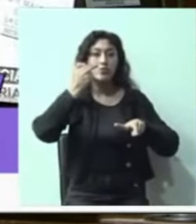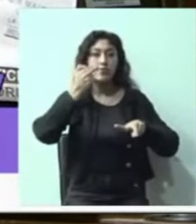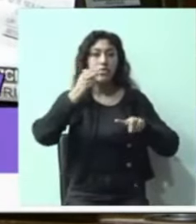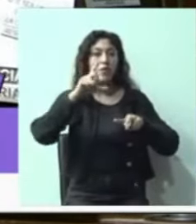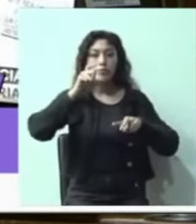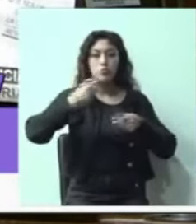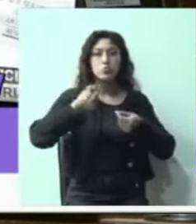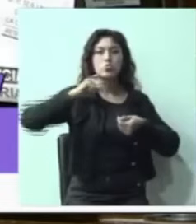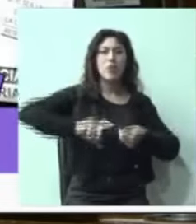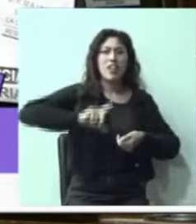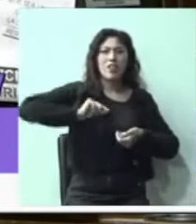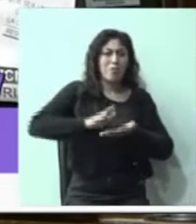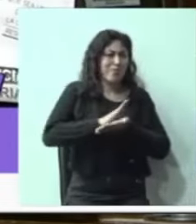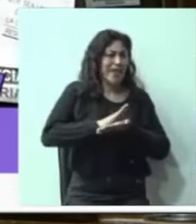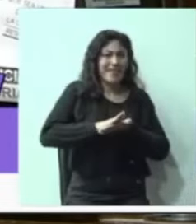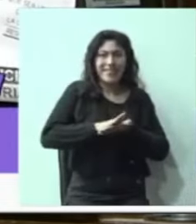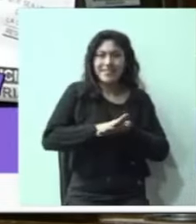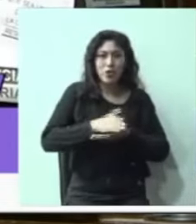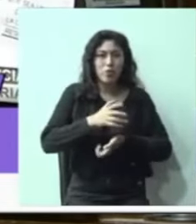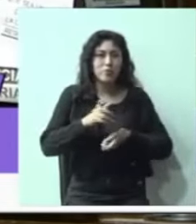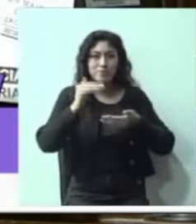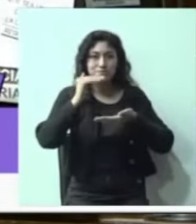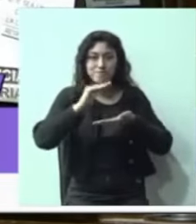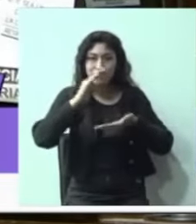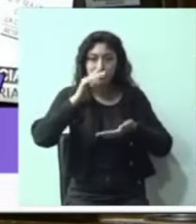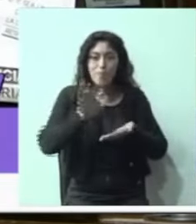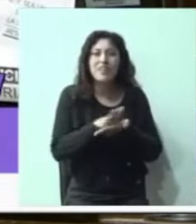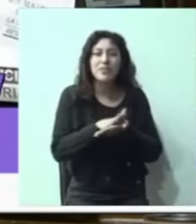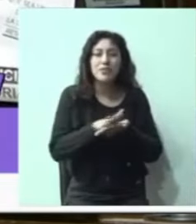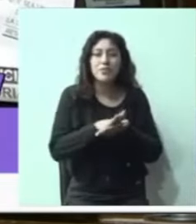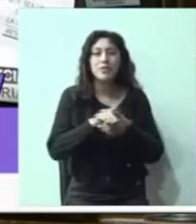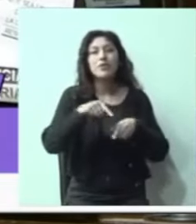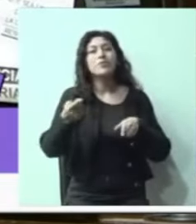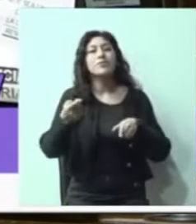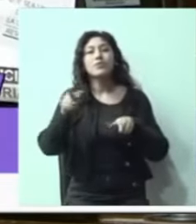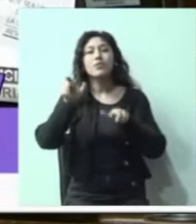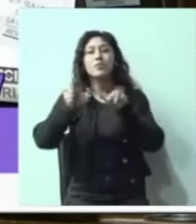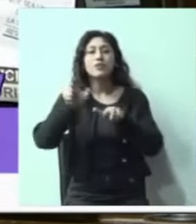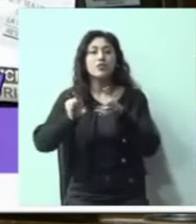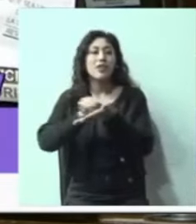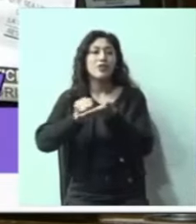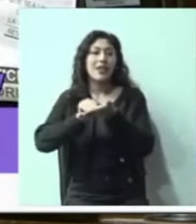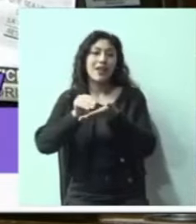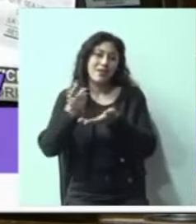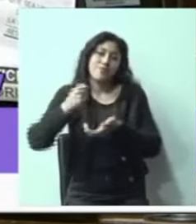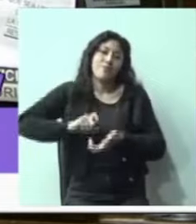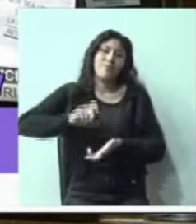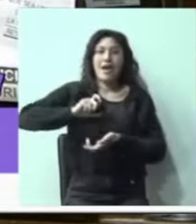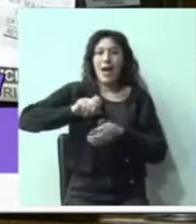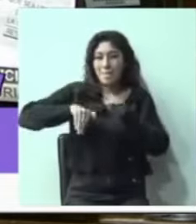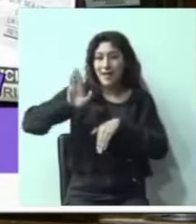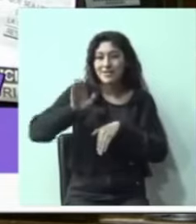pobreza. Y capaz que en esta legislatura no importa, porque los legisladores ganan más que la canasta de pobreza. Y trabaja